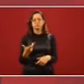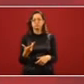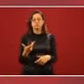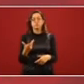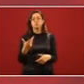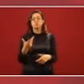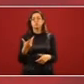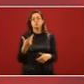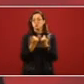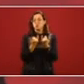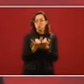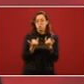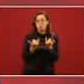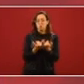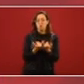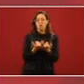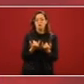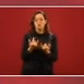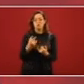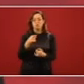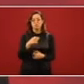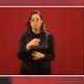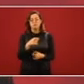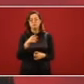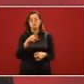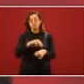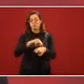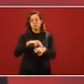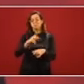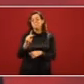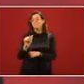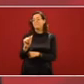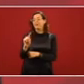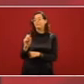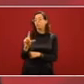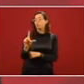servicios de patología generalmente en los hospitales hace un